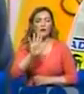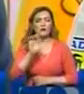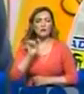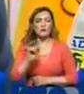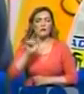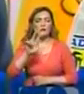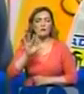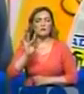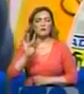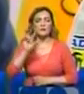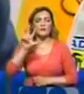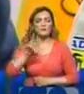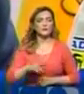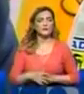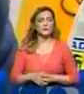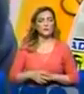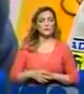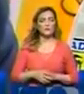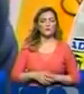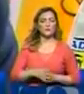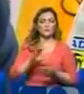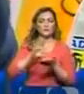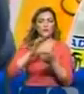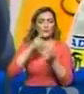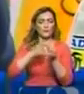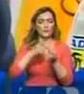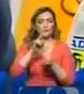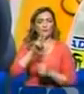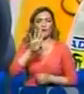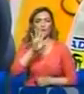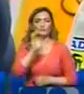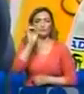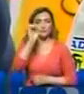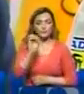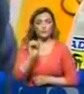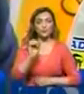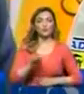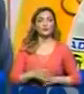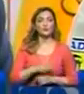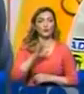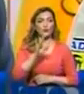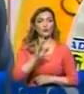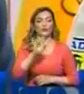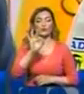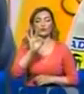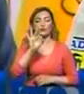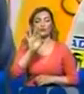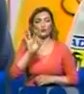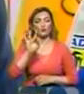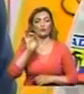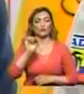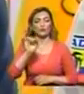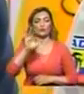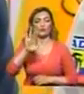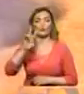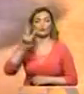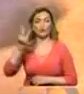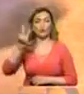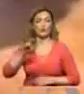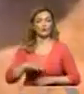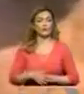383 seguido por el centro de quito que es del 24% que es 898 mil 522